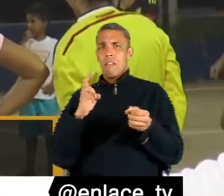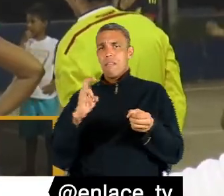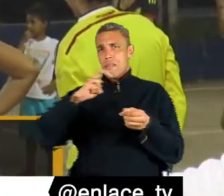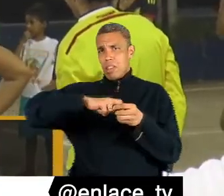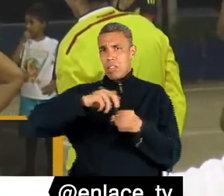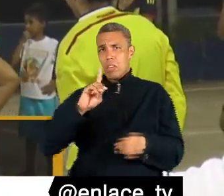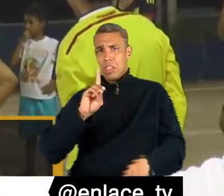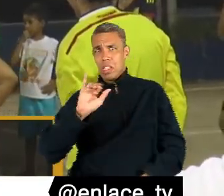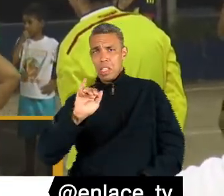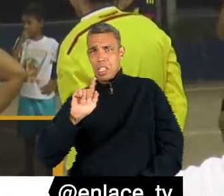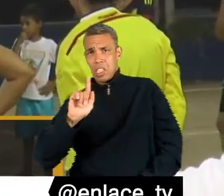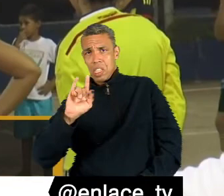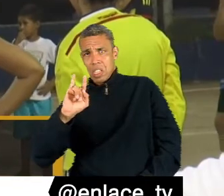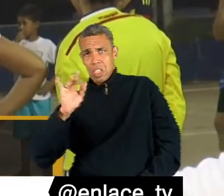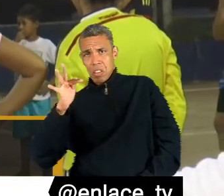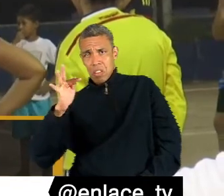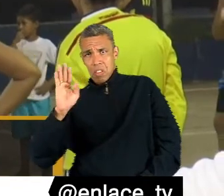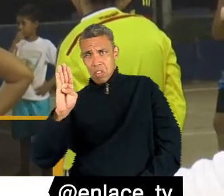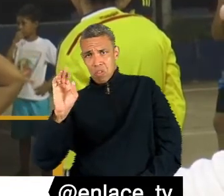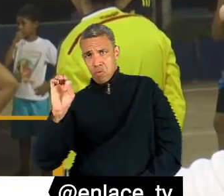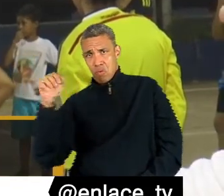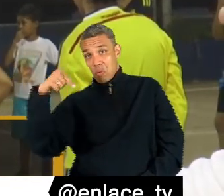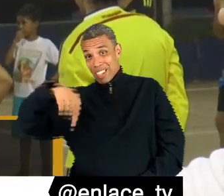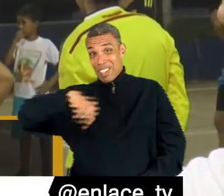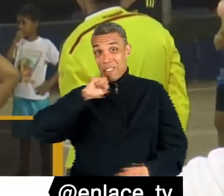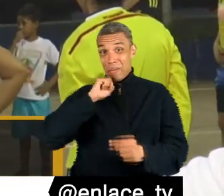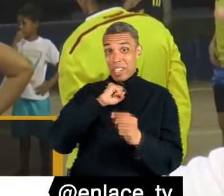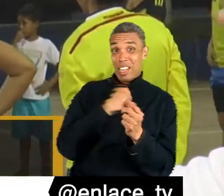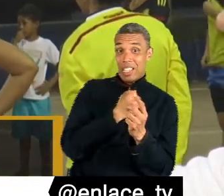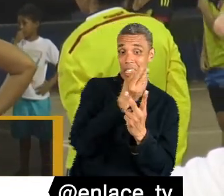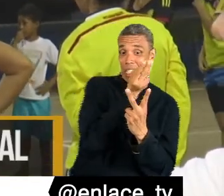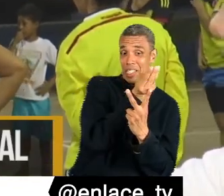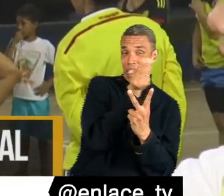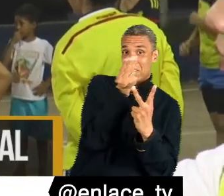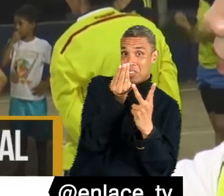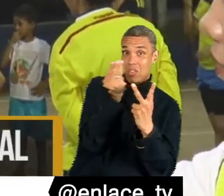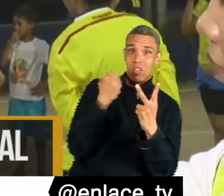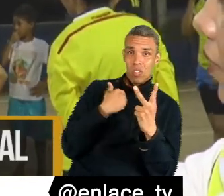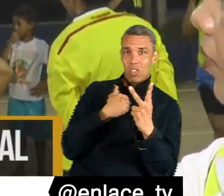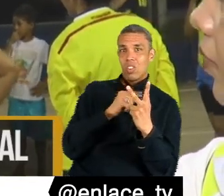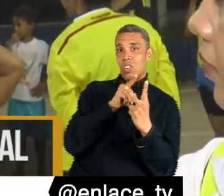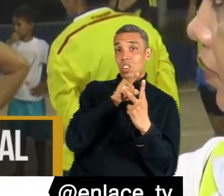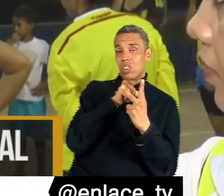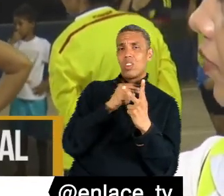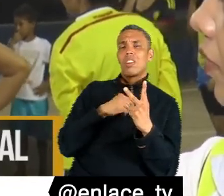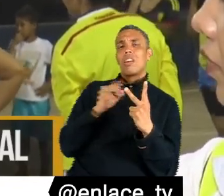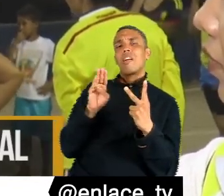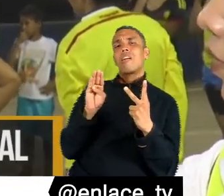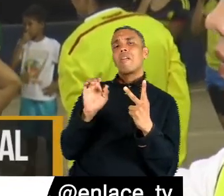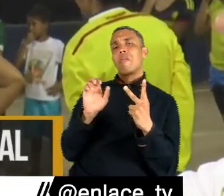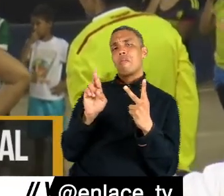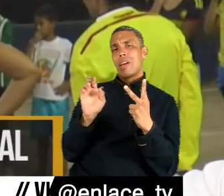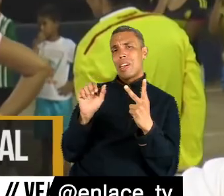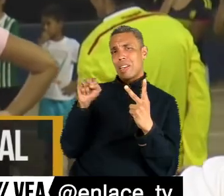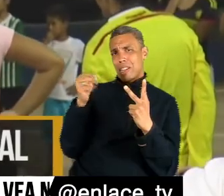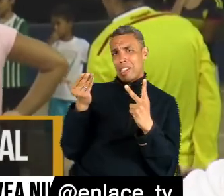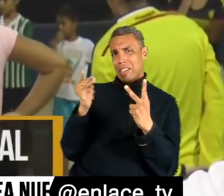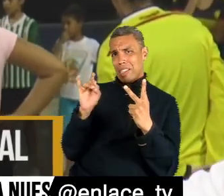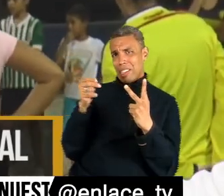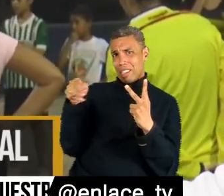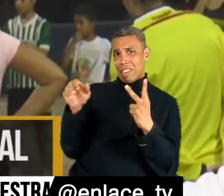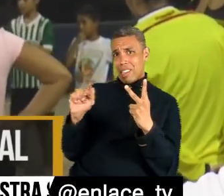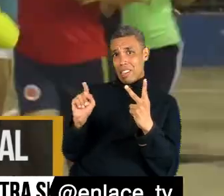Barranca Bermeja tiene dos equipos que van a participar en este torneo importante porque ya es un torneo piloto con miras al torneo